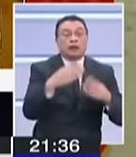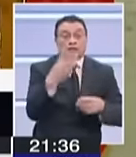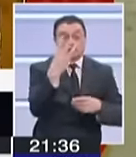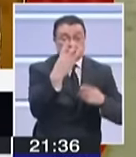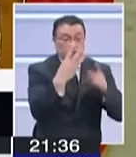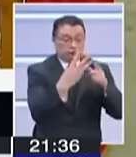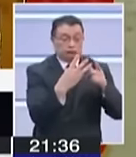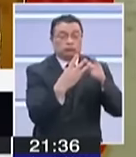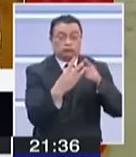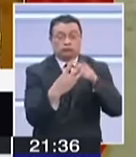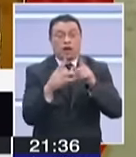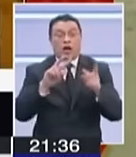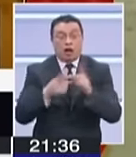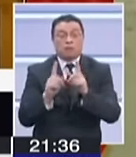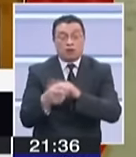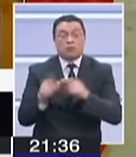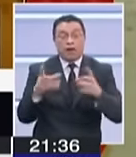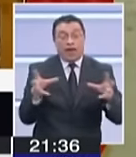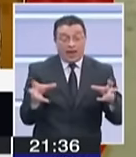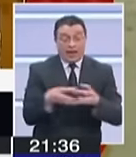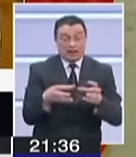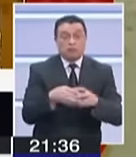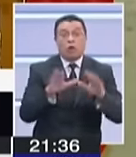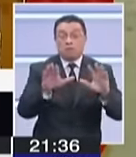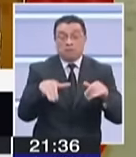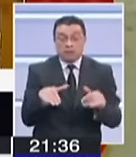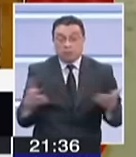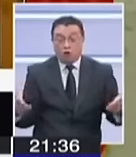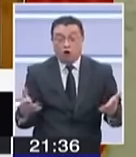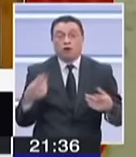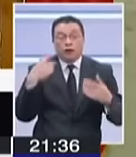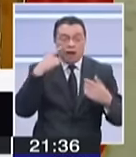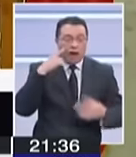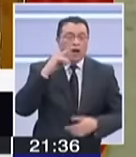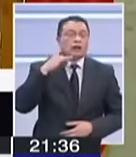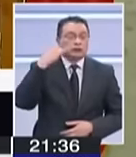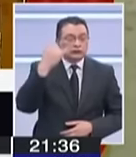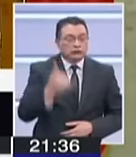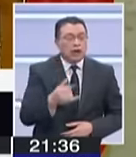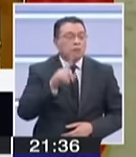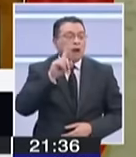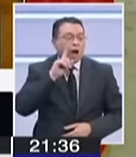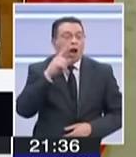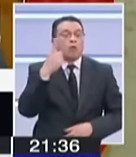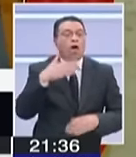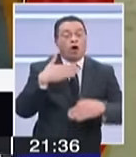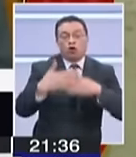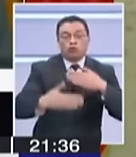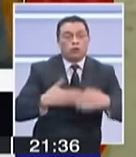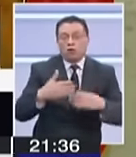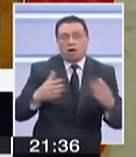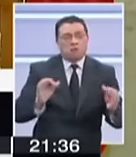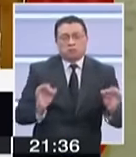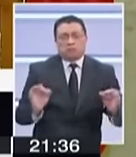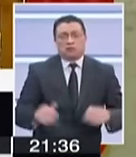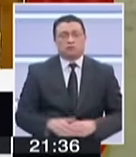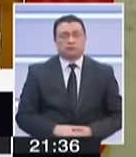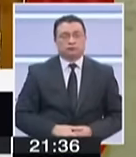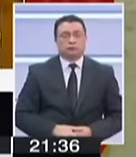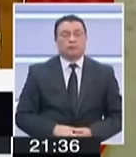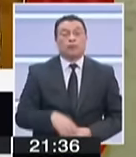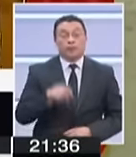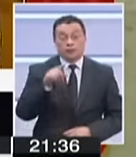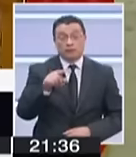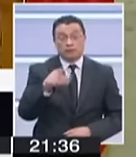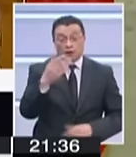agentes, ¿no es cierto? Aunque el equipo probablemente tal se ha mantenido, hay siempre una continuidad de la política exterior. Senador, su